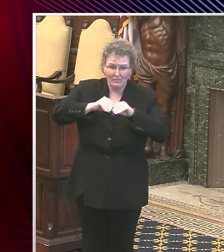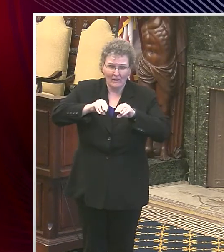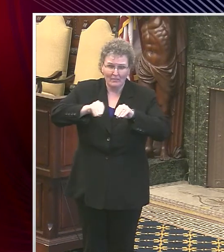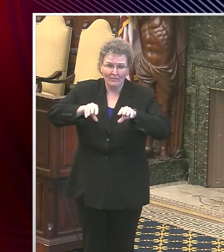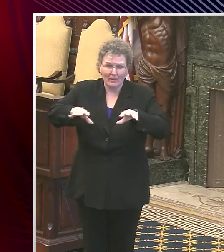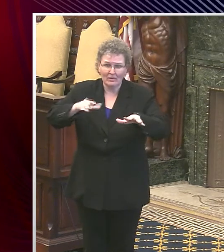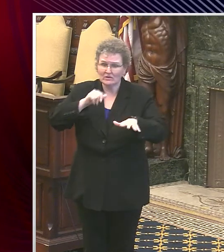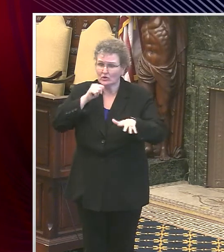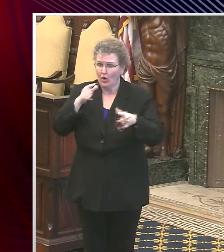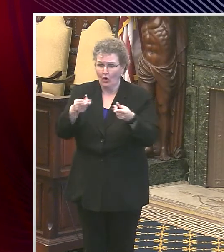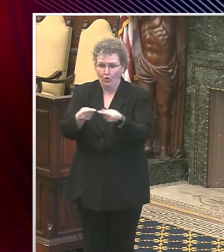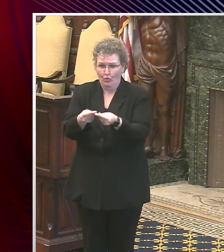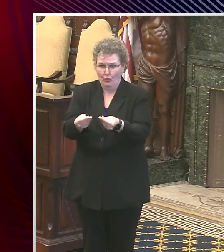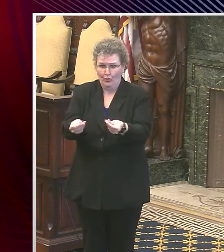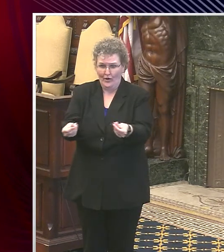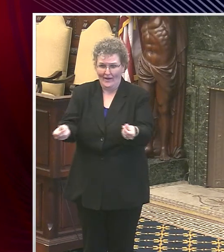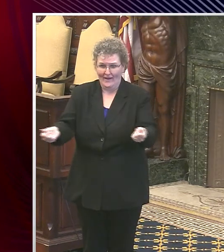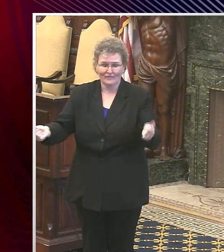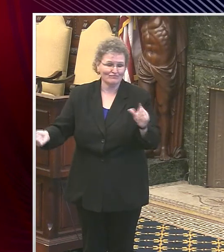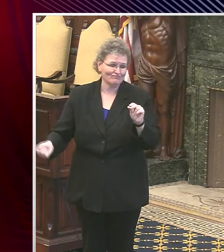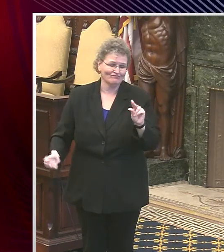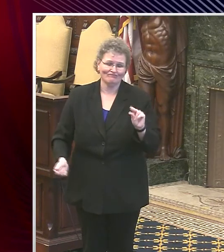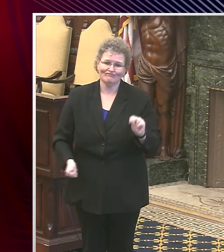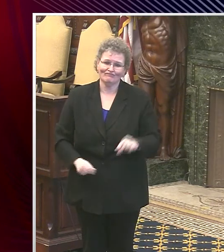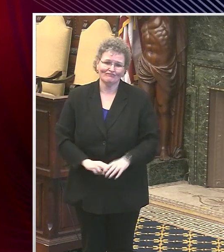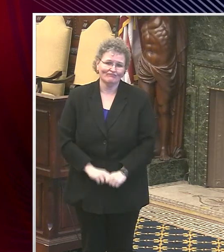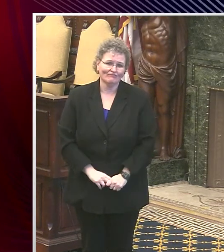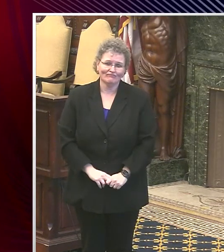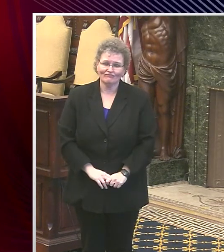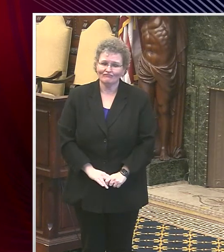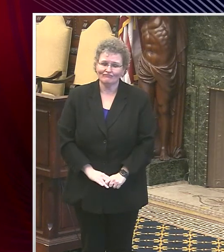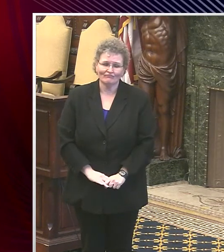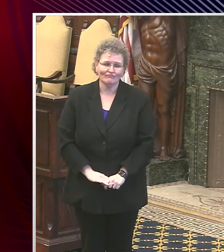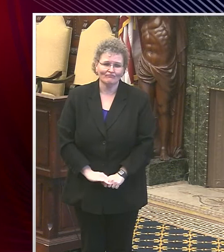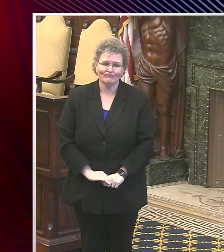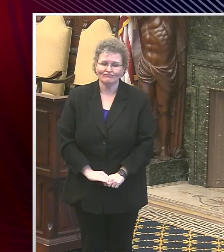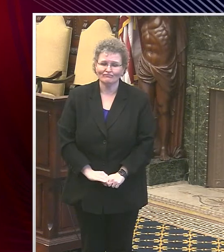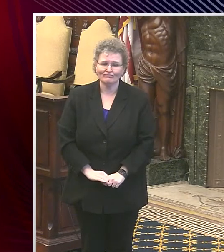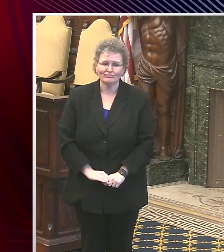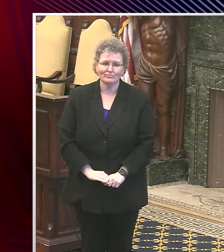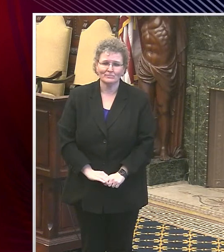No tenemos claro por qué ha habido este incremento, pero pensamos que tal vez los